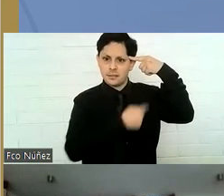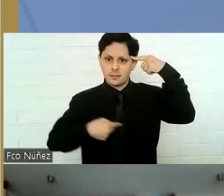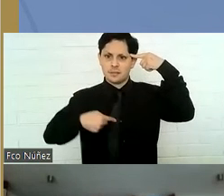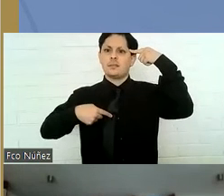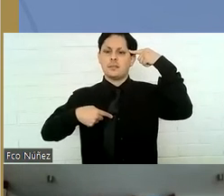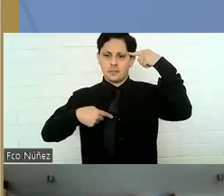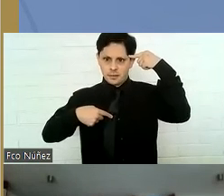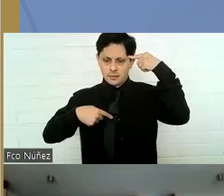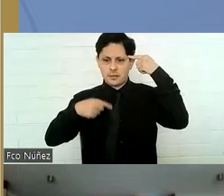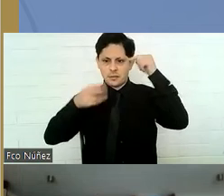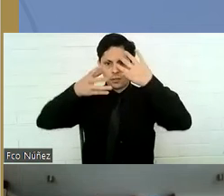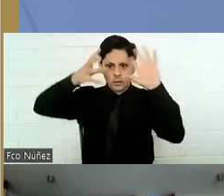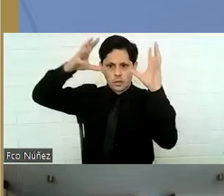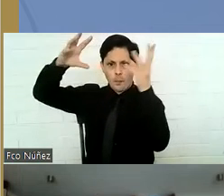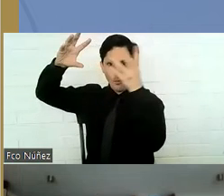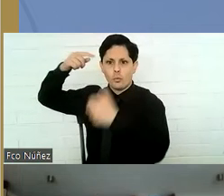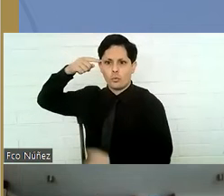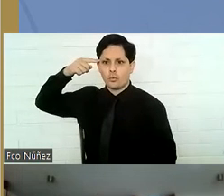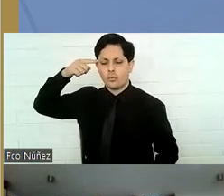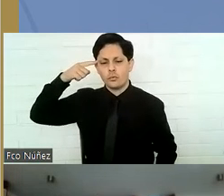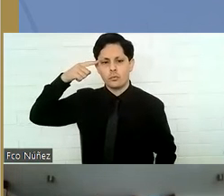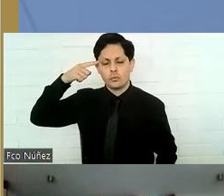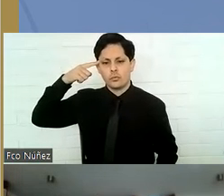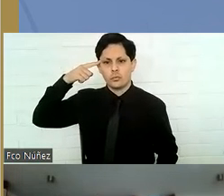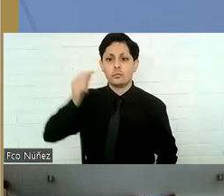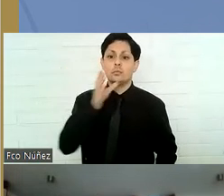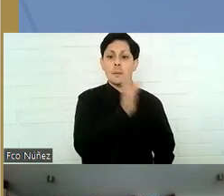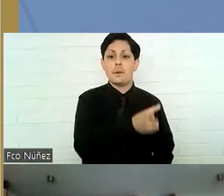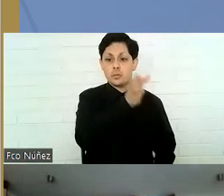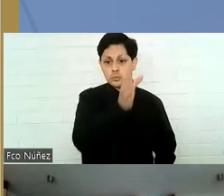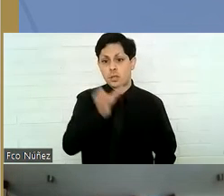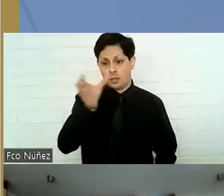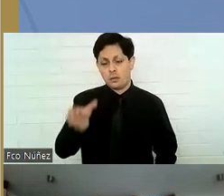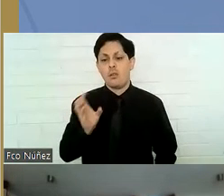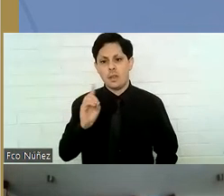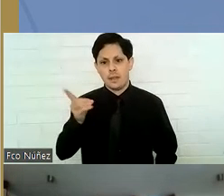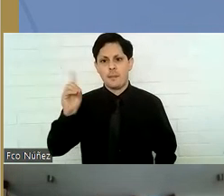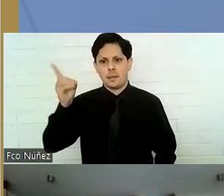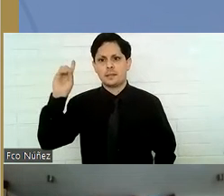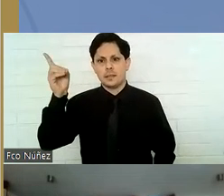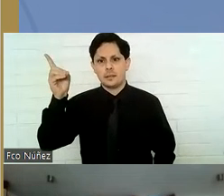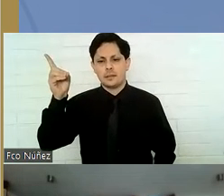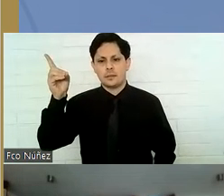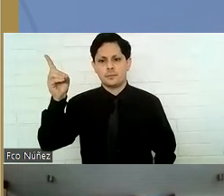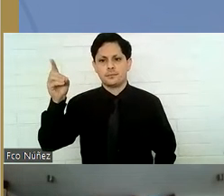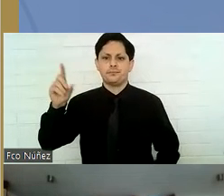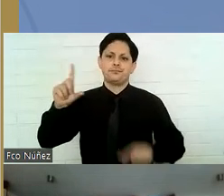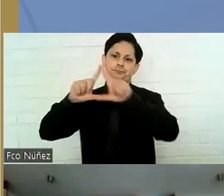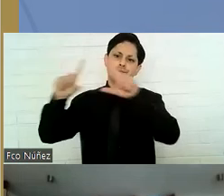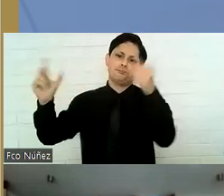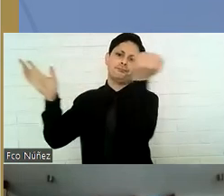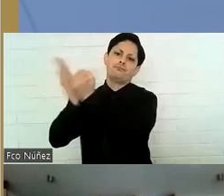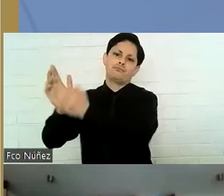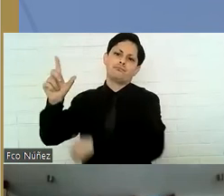mundo. Las personas con discapacidad, acomillado, tienen una